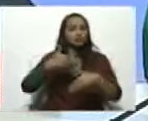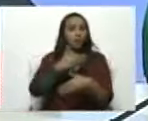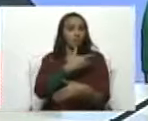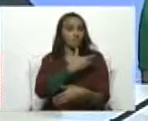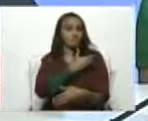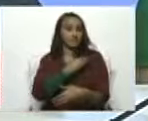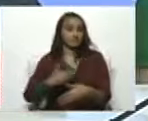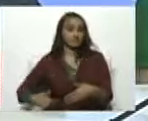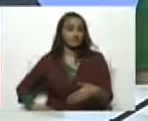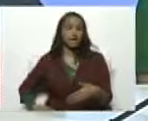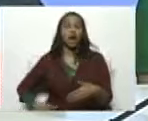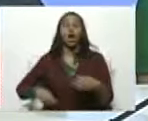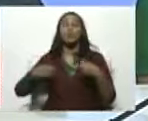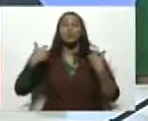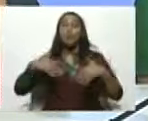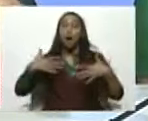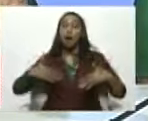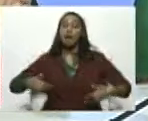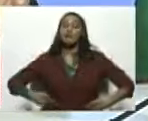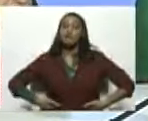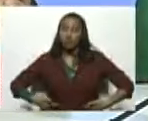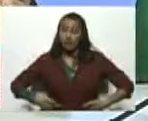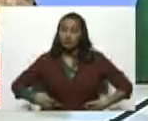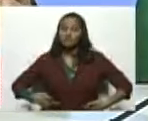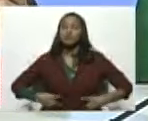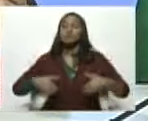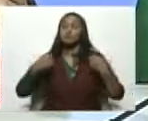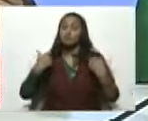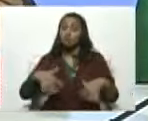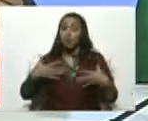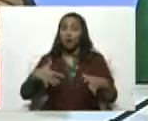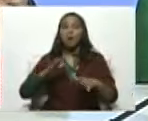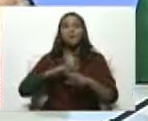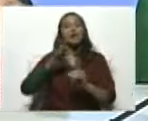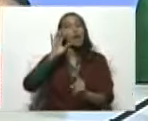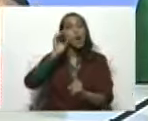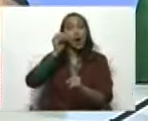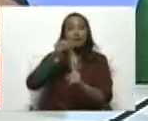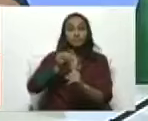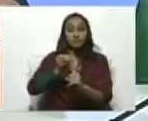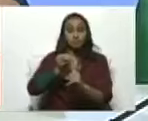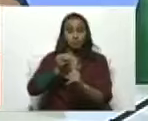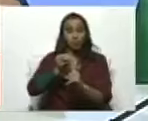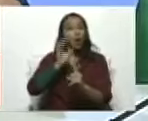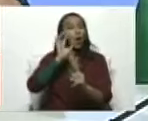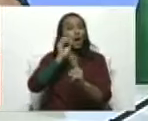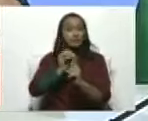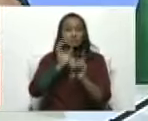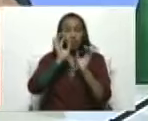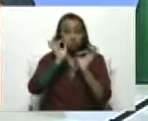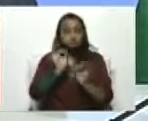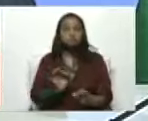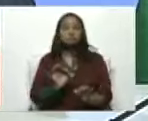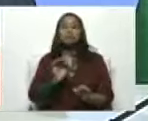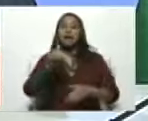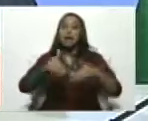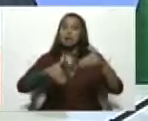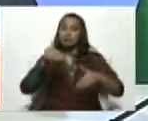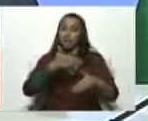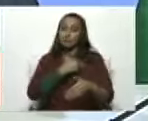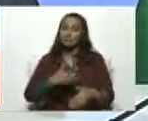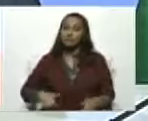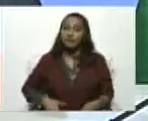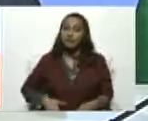presidencial, la elección presidencial es el centro del tema, ¿ves? Es el centro del tema. Por eso yo a veces no